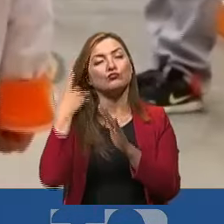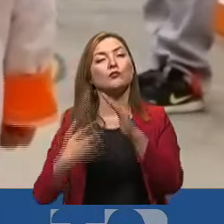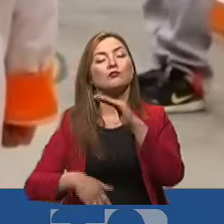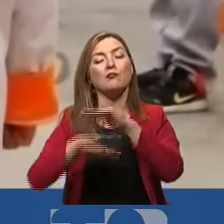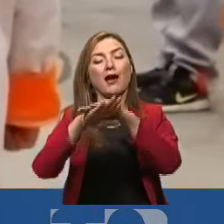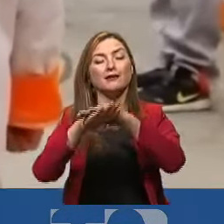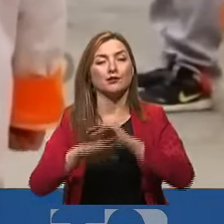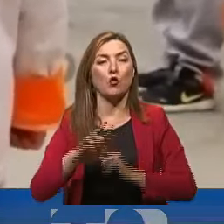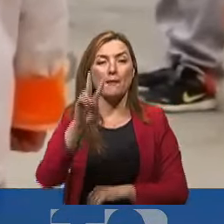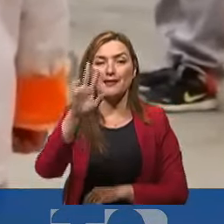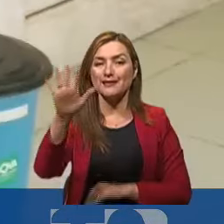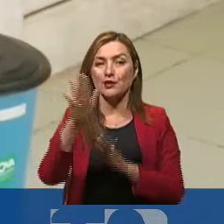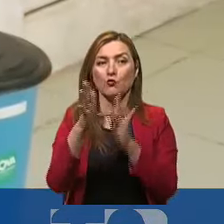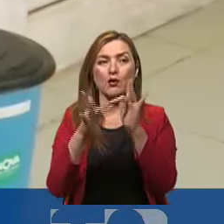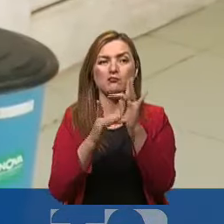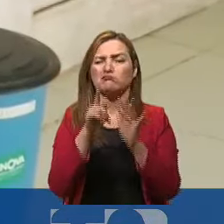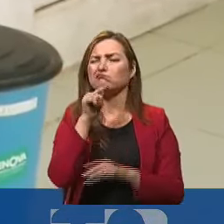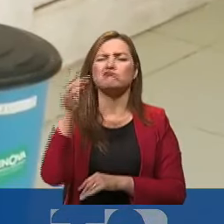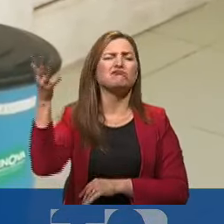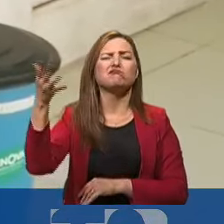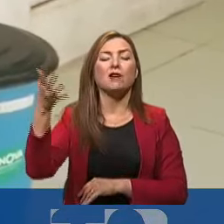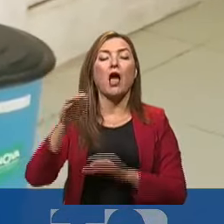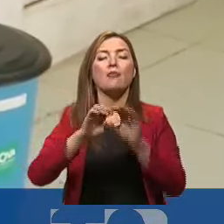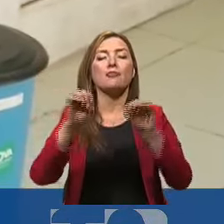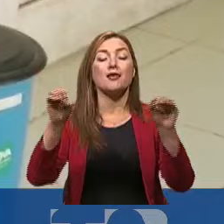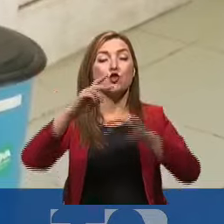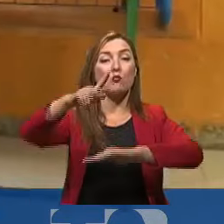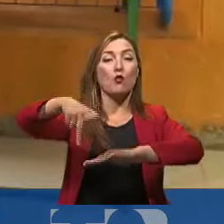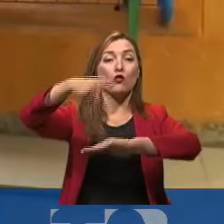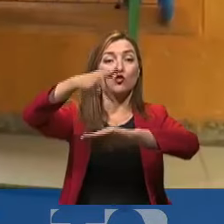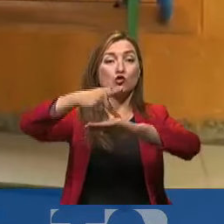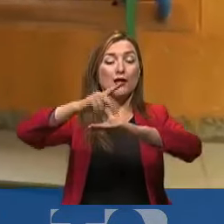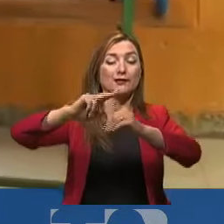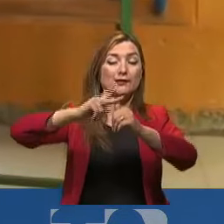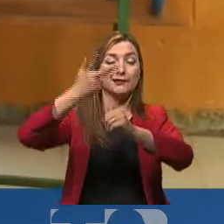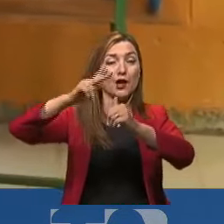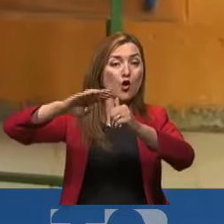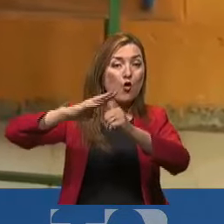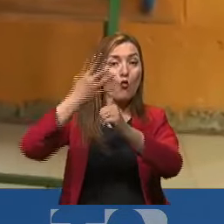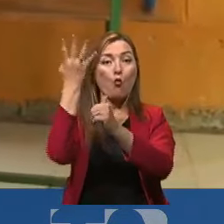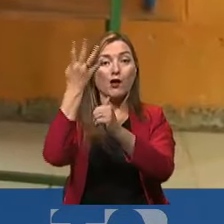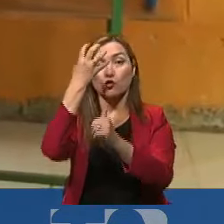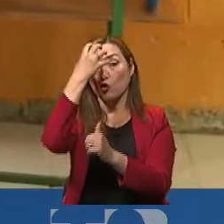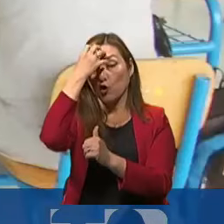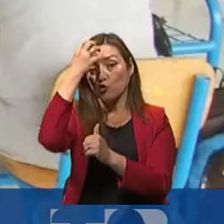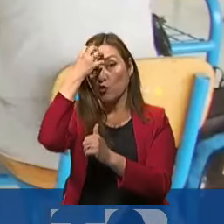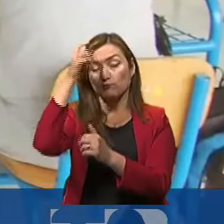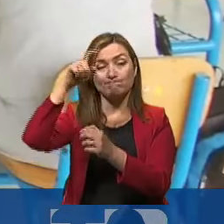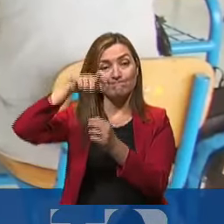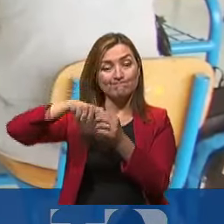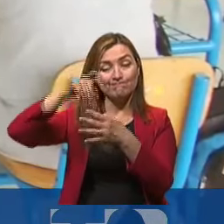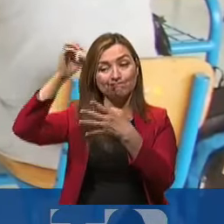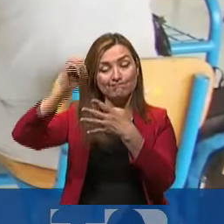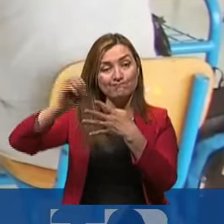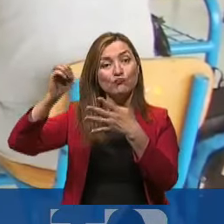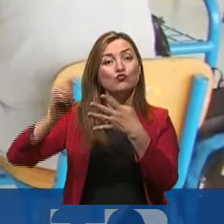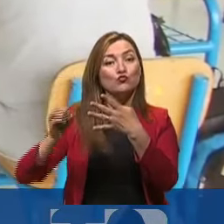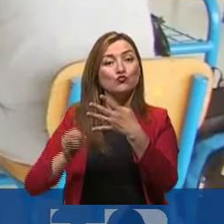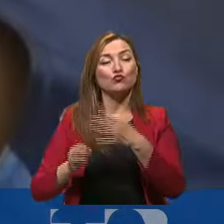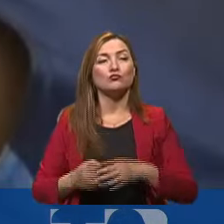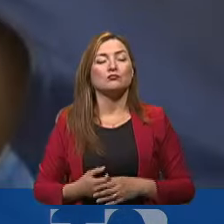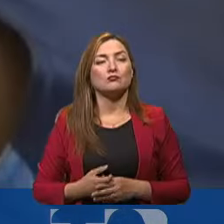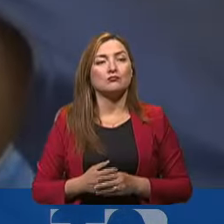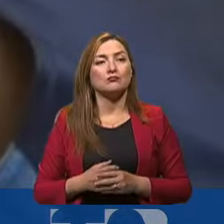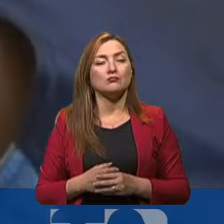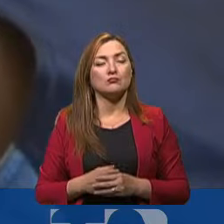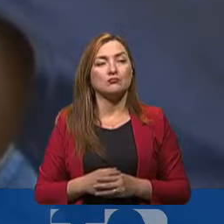establecido. El proceso está dirigido a docentes que cuenten con título de tercer o cuarto nivel en educación debidamente registrado en CENESID y que se